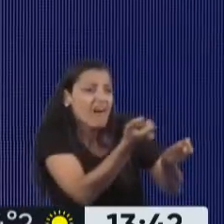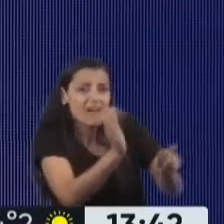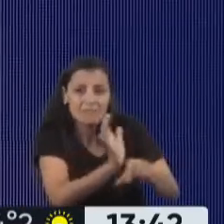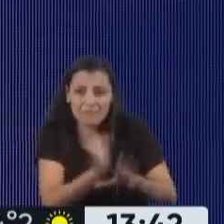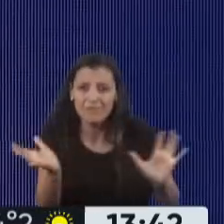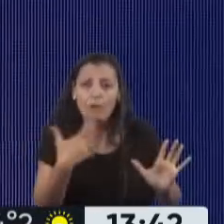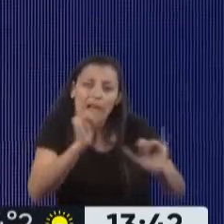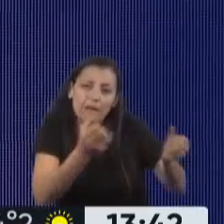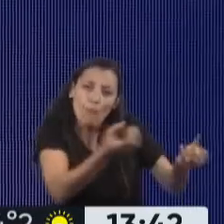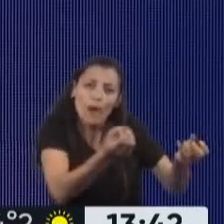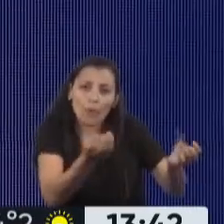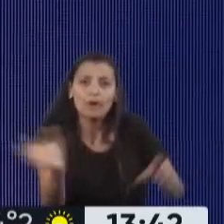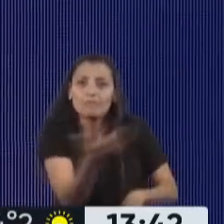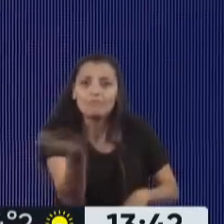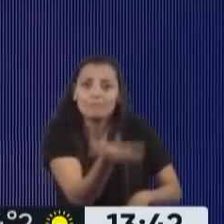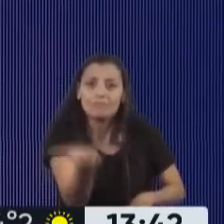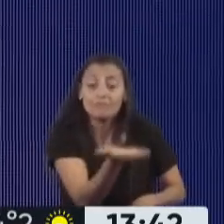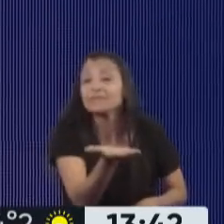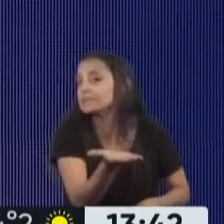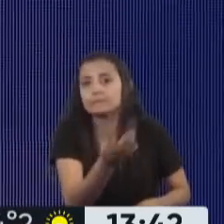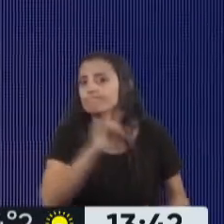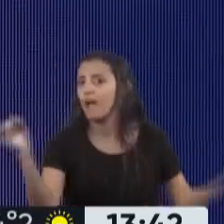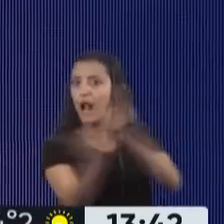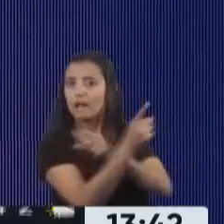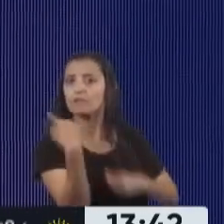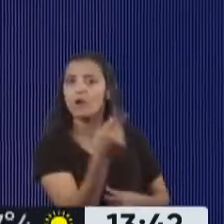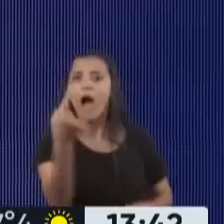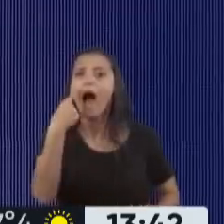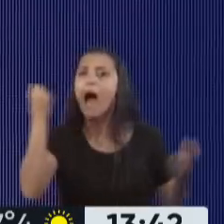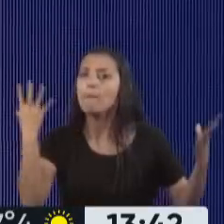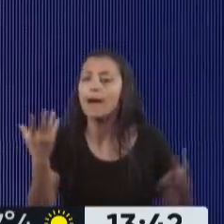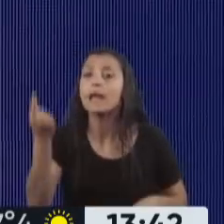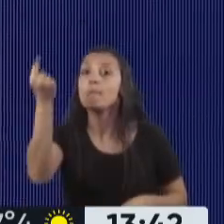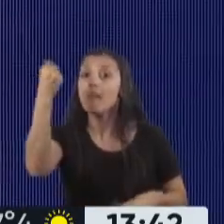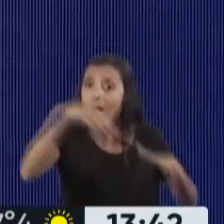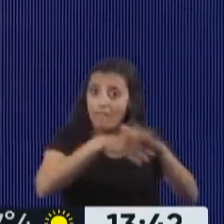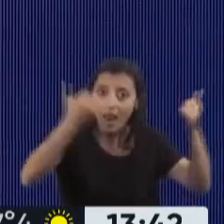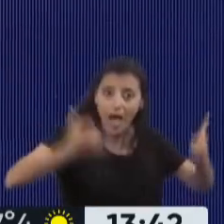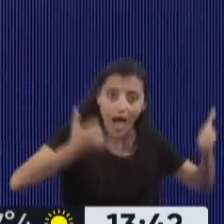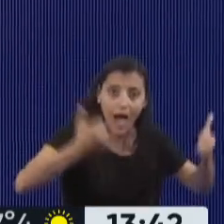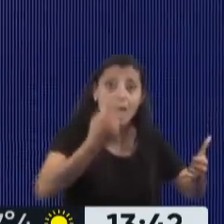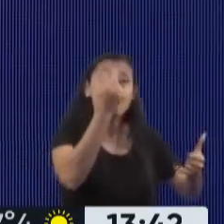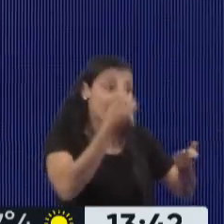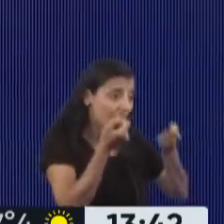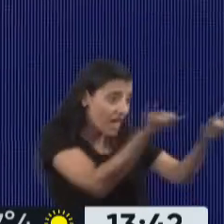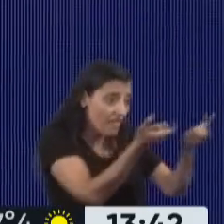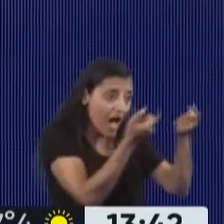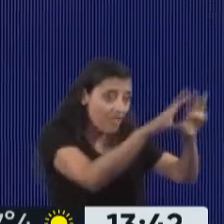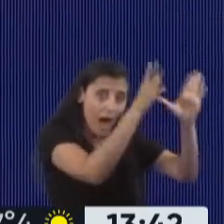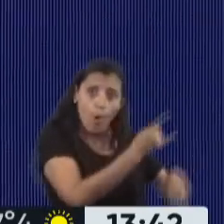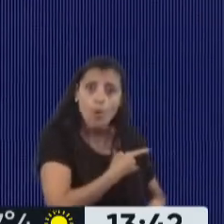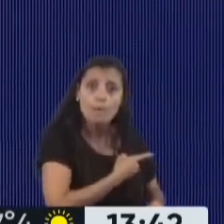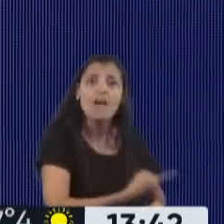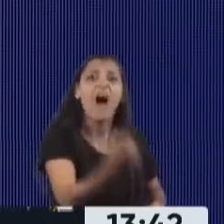el ejercicio es, bueno, veamos el efecto incremental del dinero que va a las universidades y volvemos a